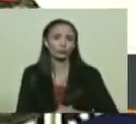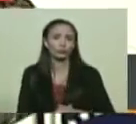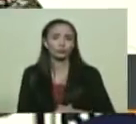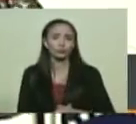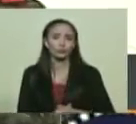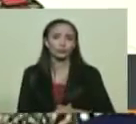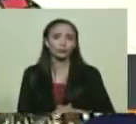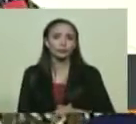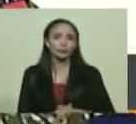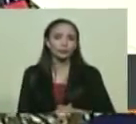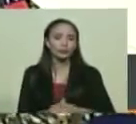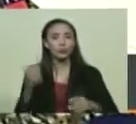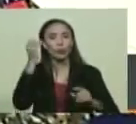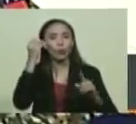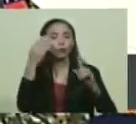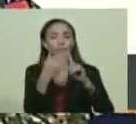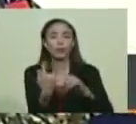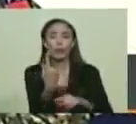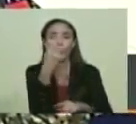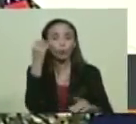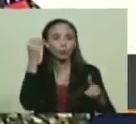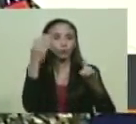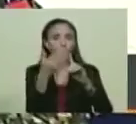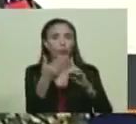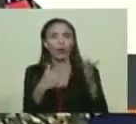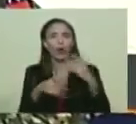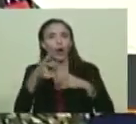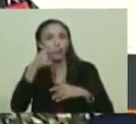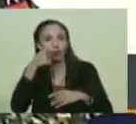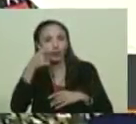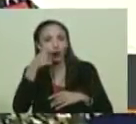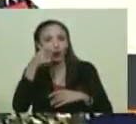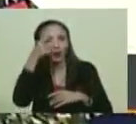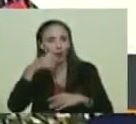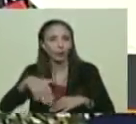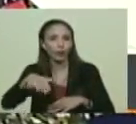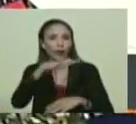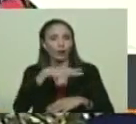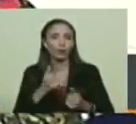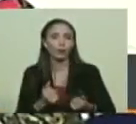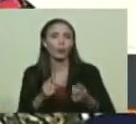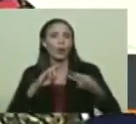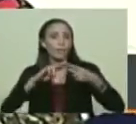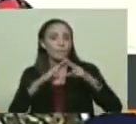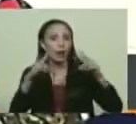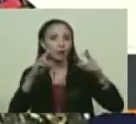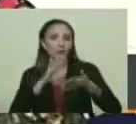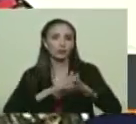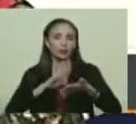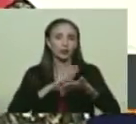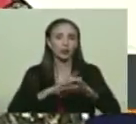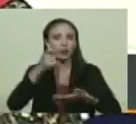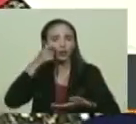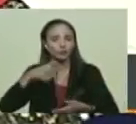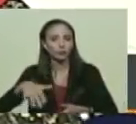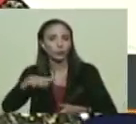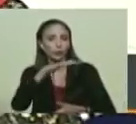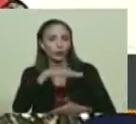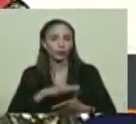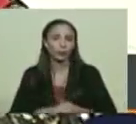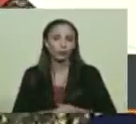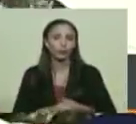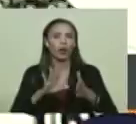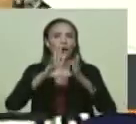tributando hacia un solo objetivo, la seguridad, la convivencia, la paz, la tranquilidad, el combate al